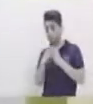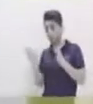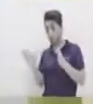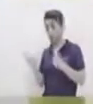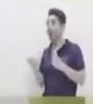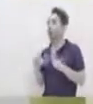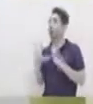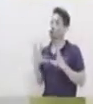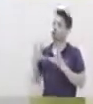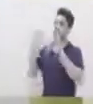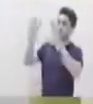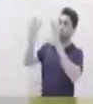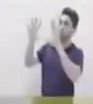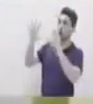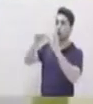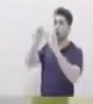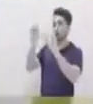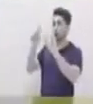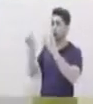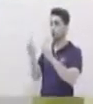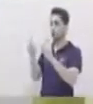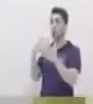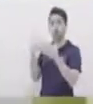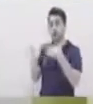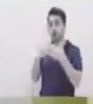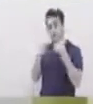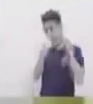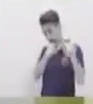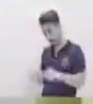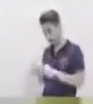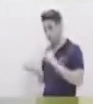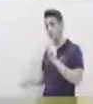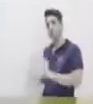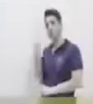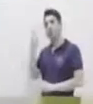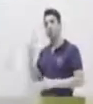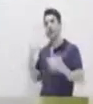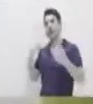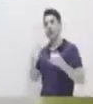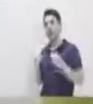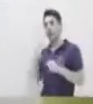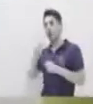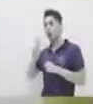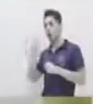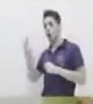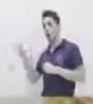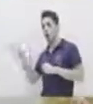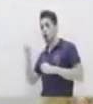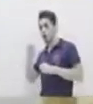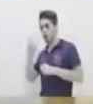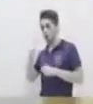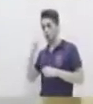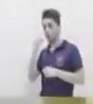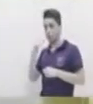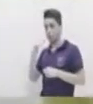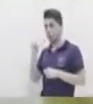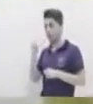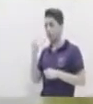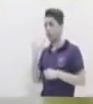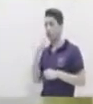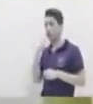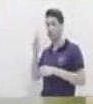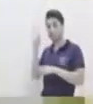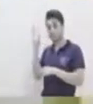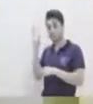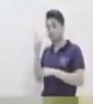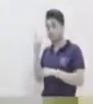orden? Si sí importa, nos vamos a hacer esta pregunta. Pero si no importa, vamos a decir de una vez que son combinaciones. Ahora, si